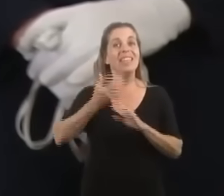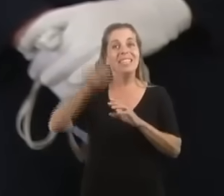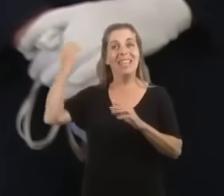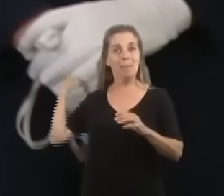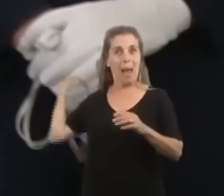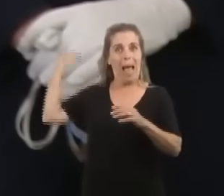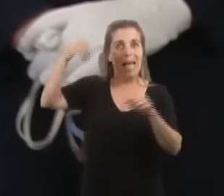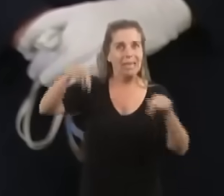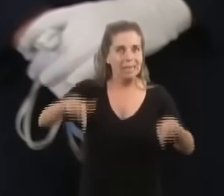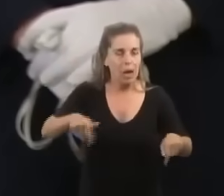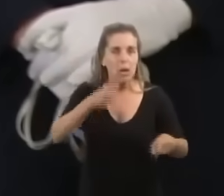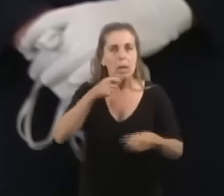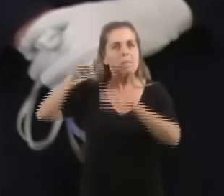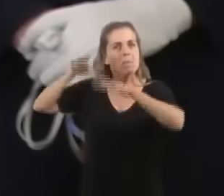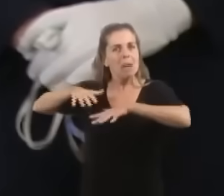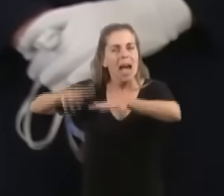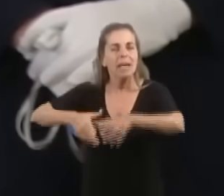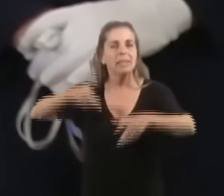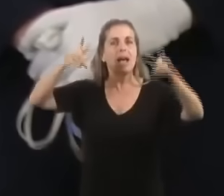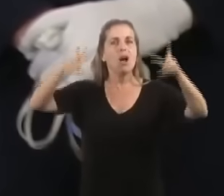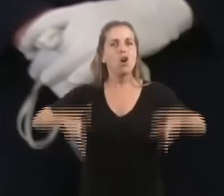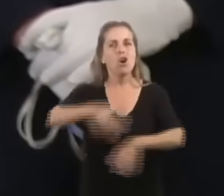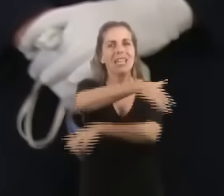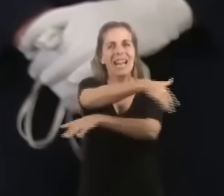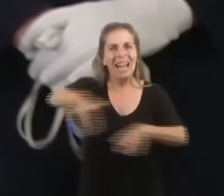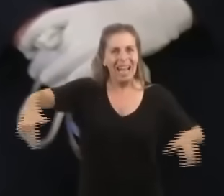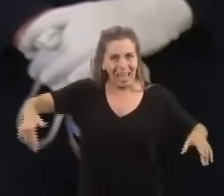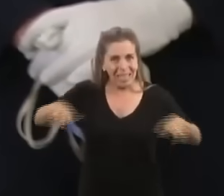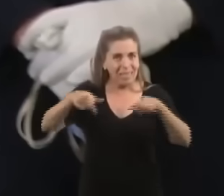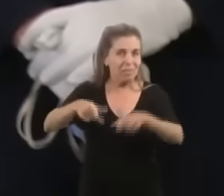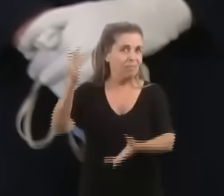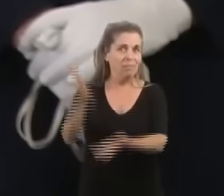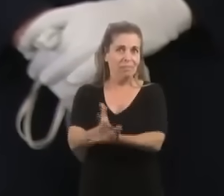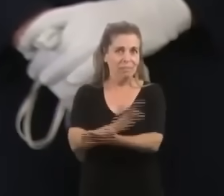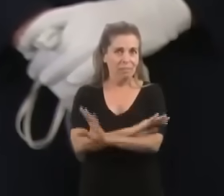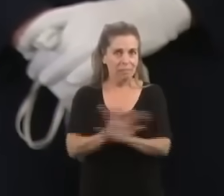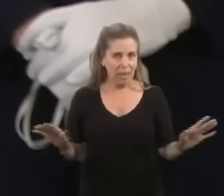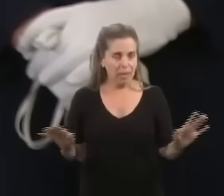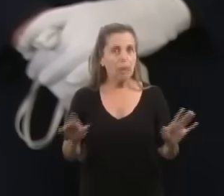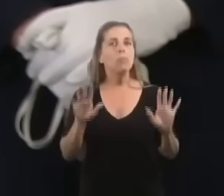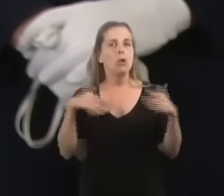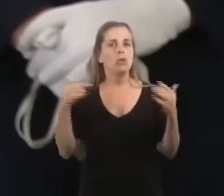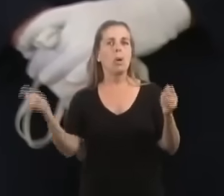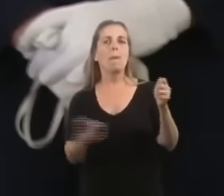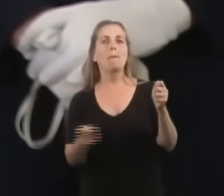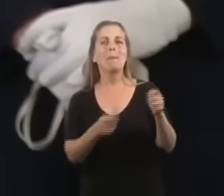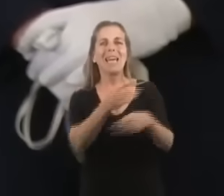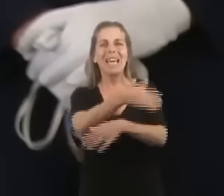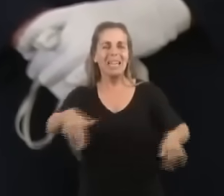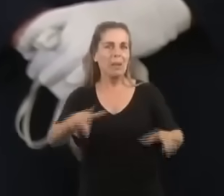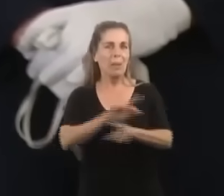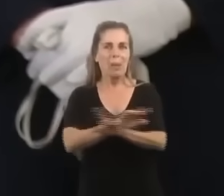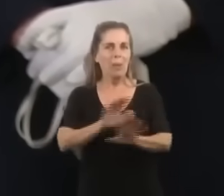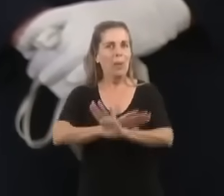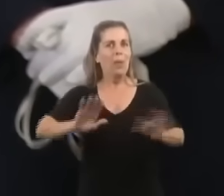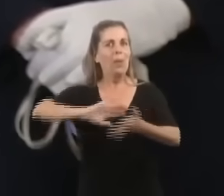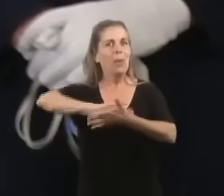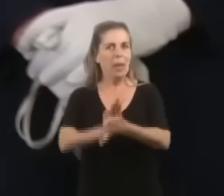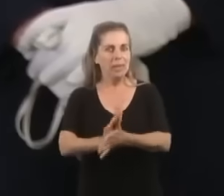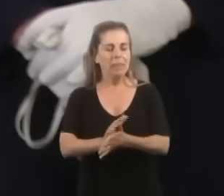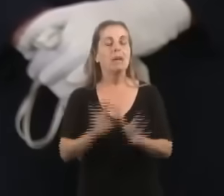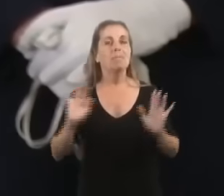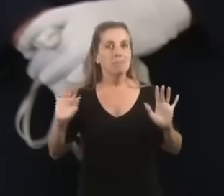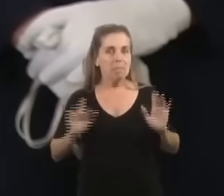corta no cobra y en consecuencia se terminaron los piquetes Pilar número tres los buenos son los de